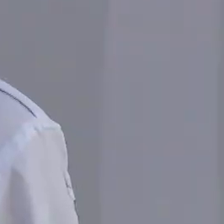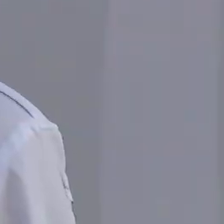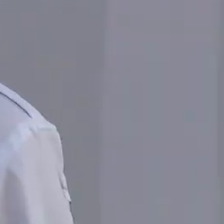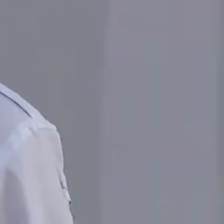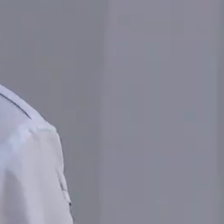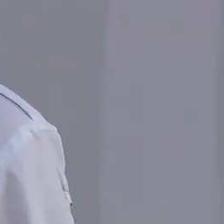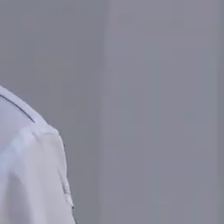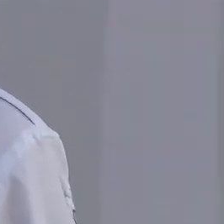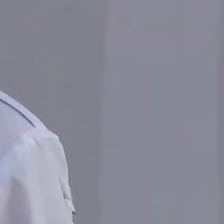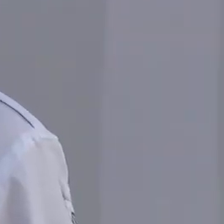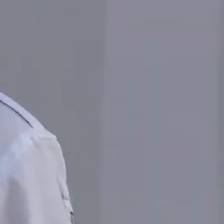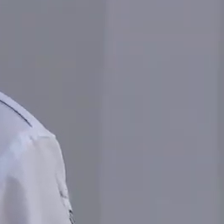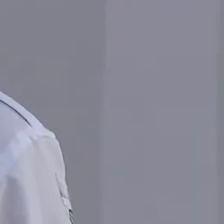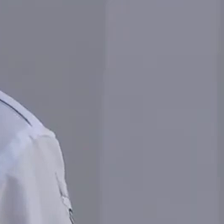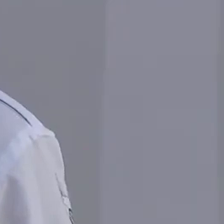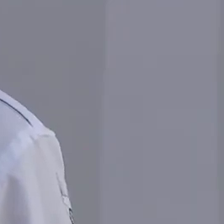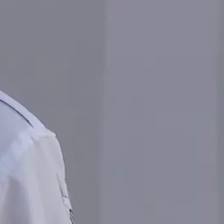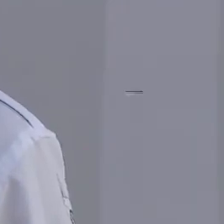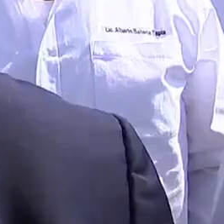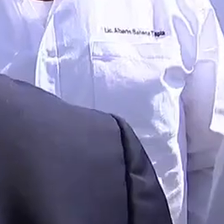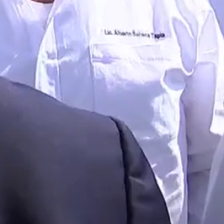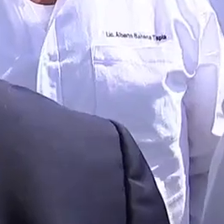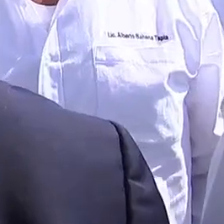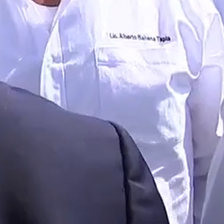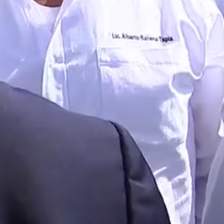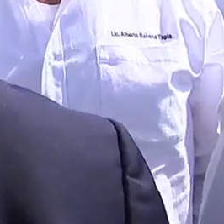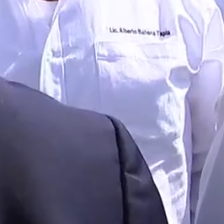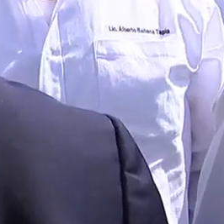Viva México